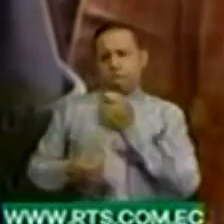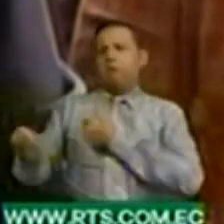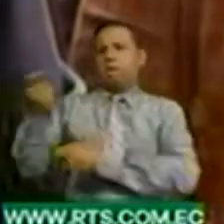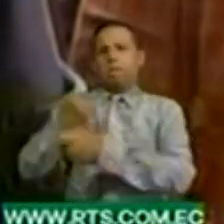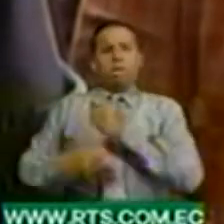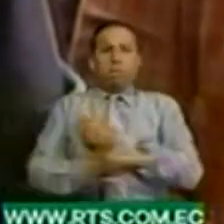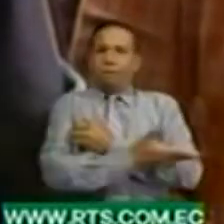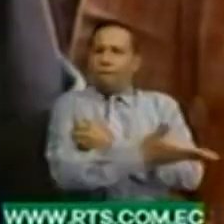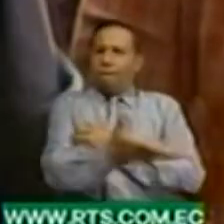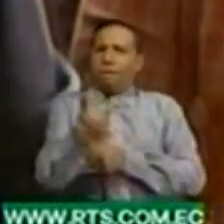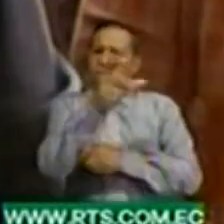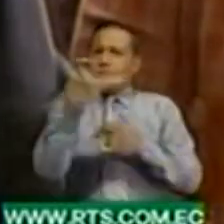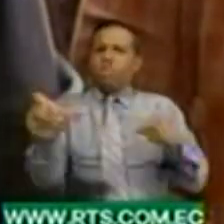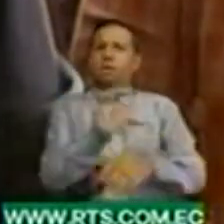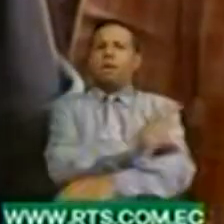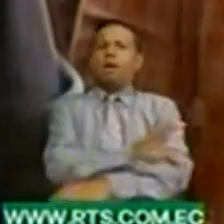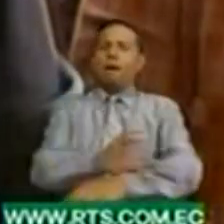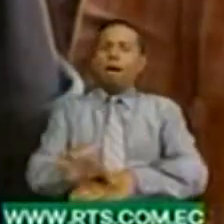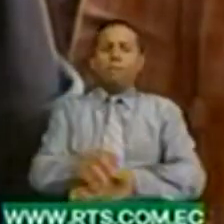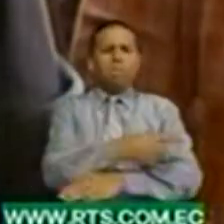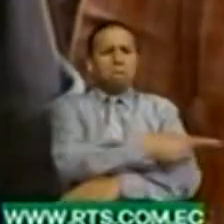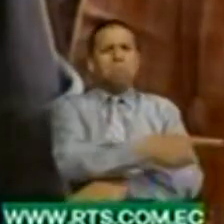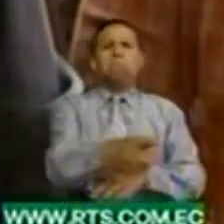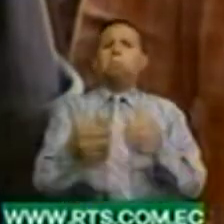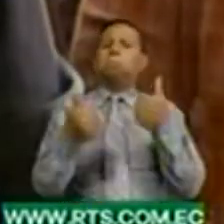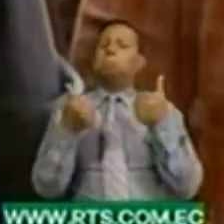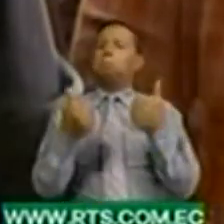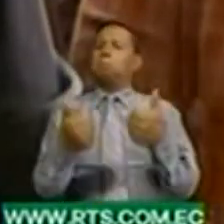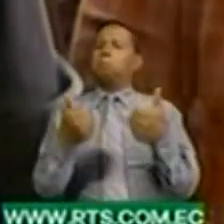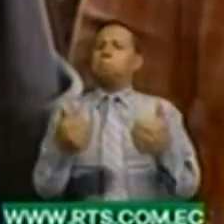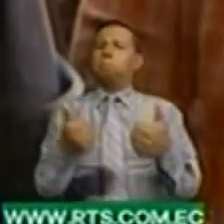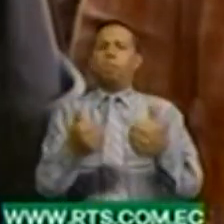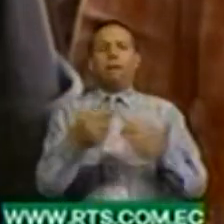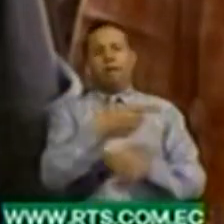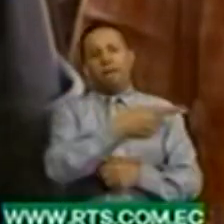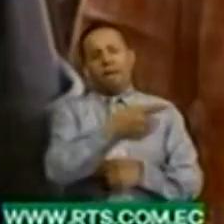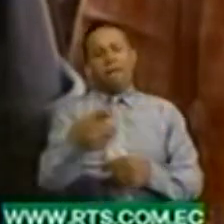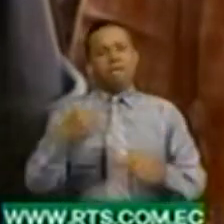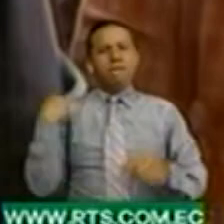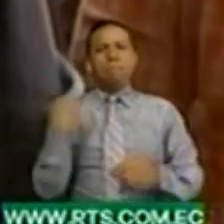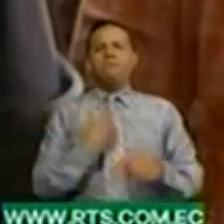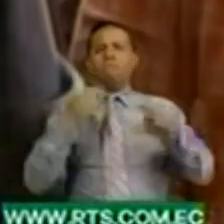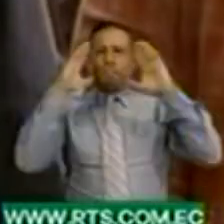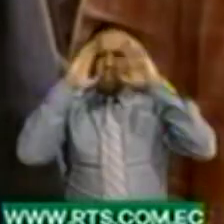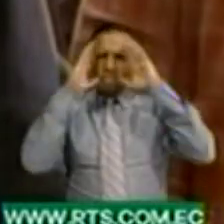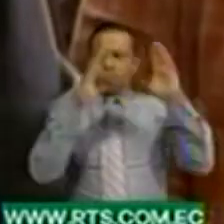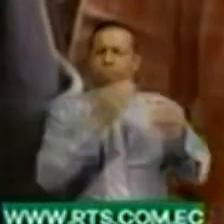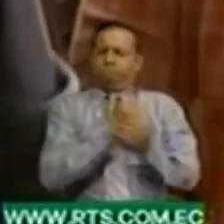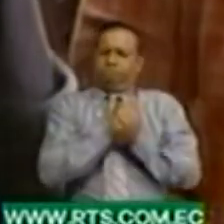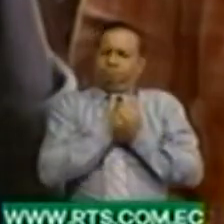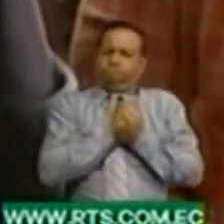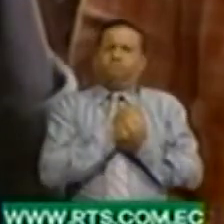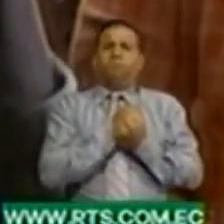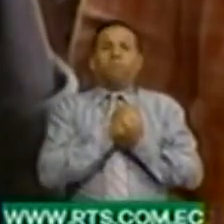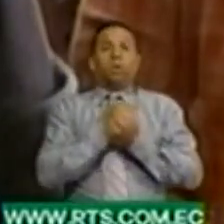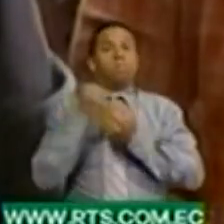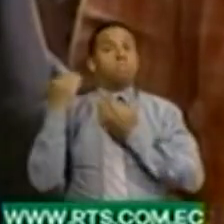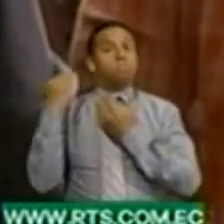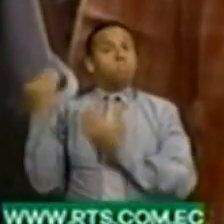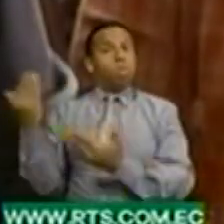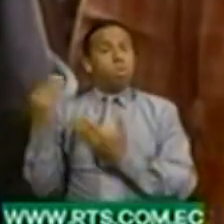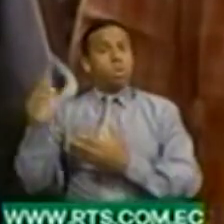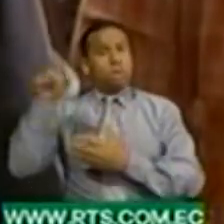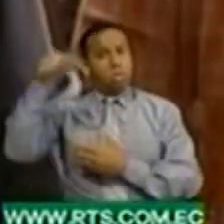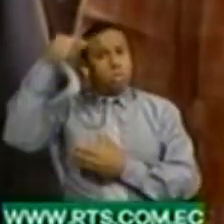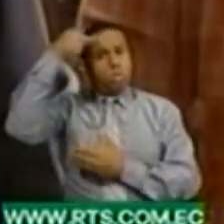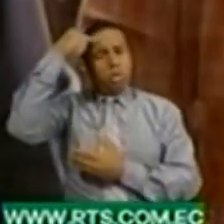campo. Donde quiera que ésta se encuentre, tiene que ser motivo de nuestra atención, de nuestro cariño y de las políticas de